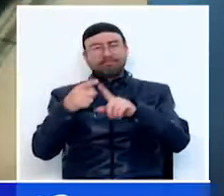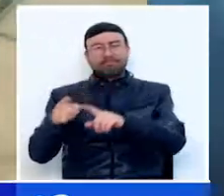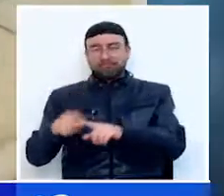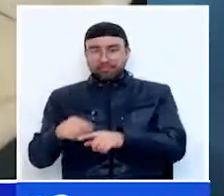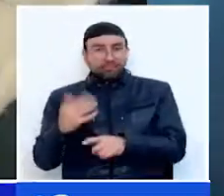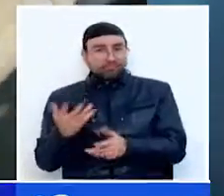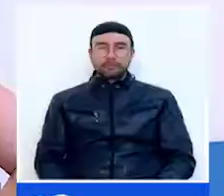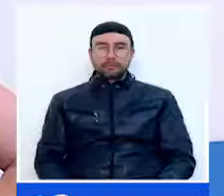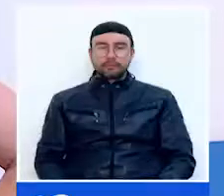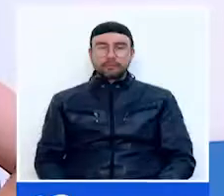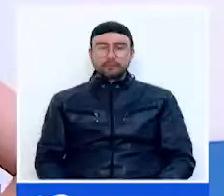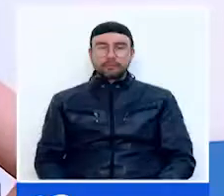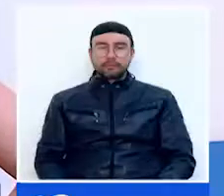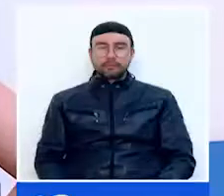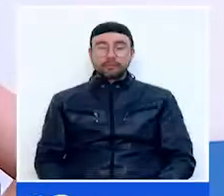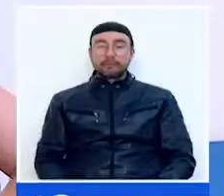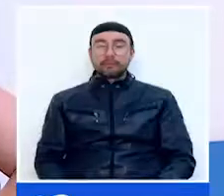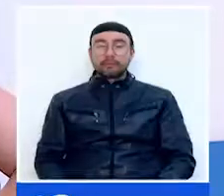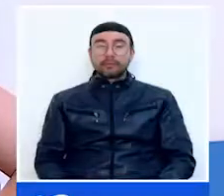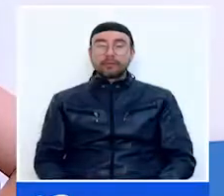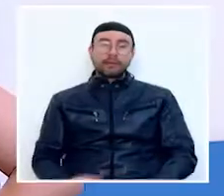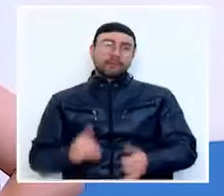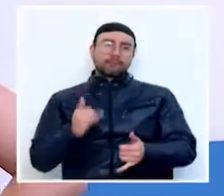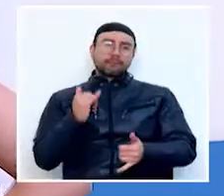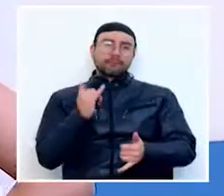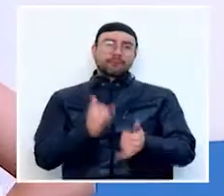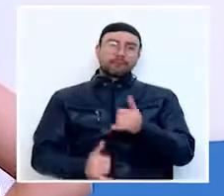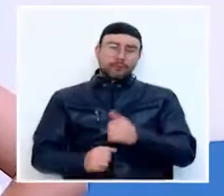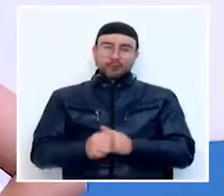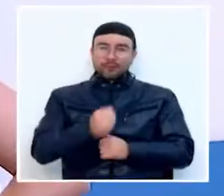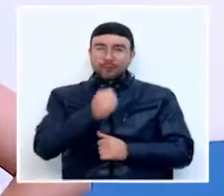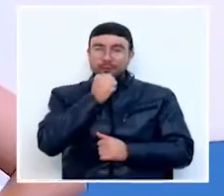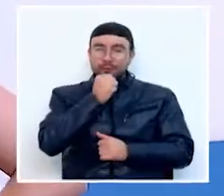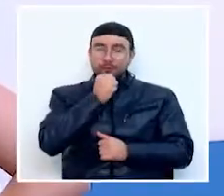cócteles. De esta manera llegamos al final de